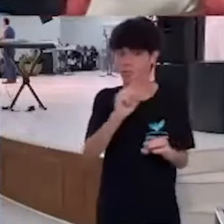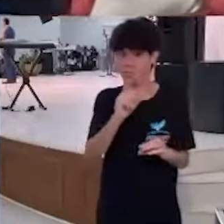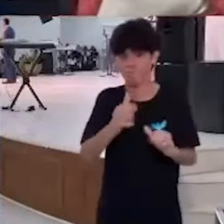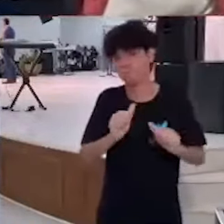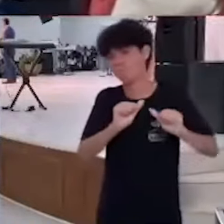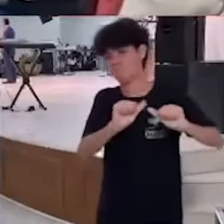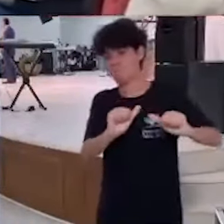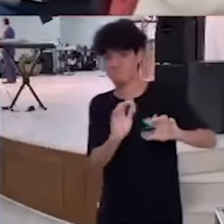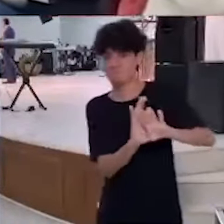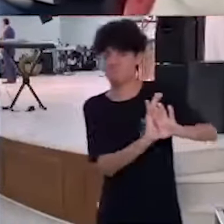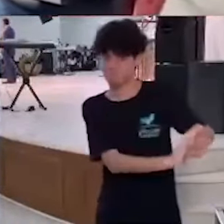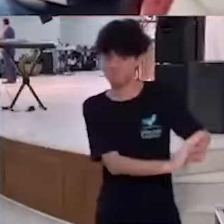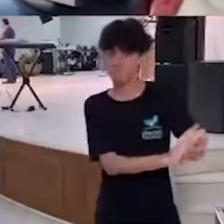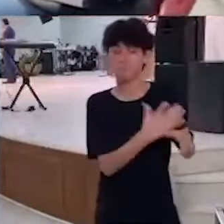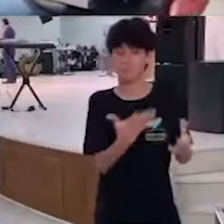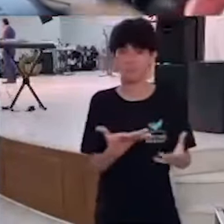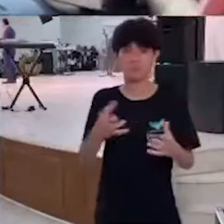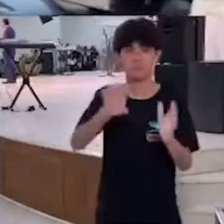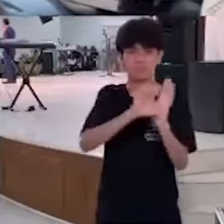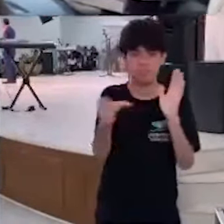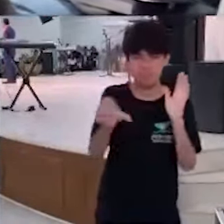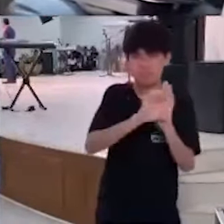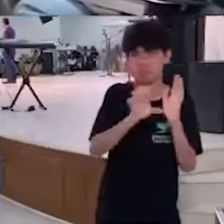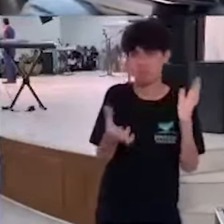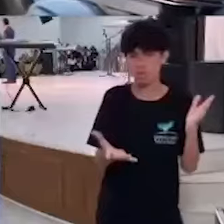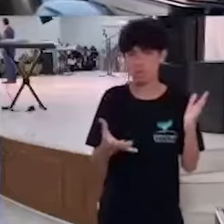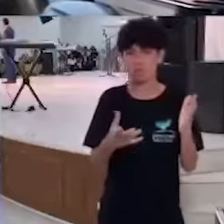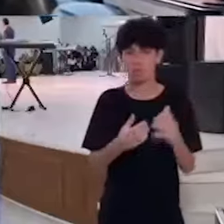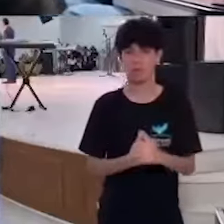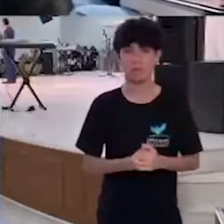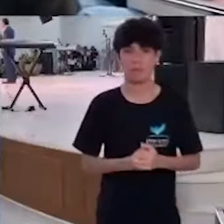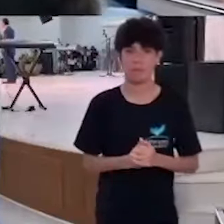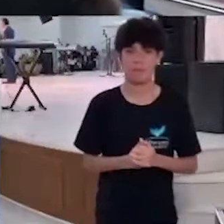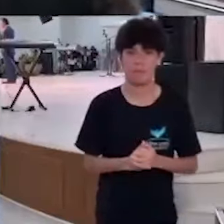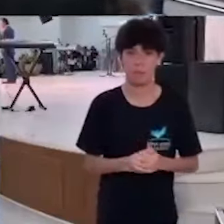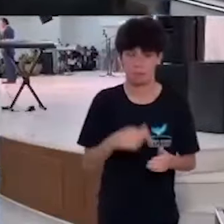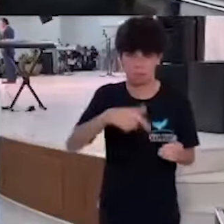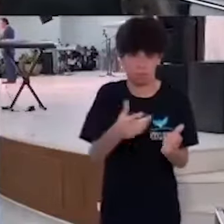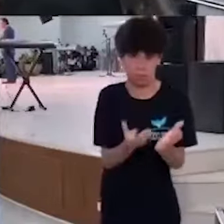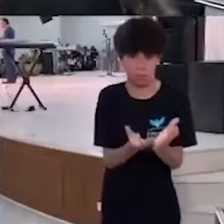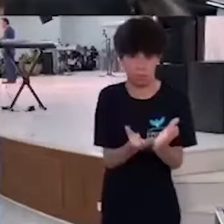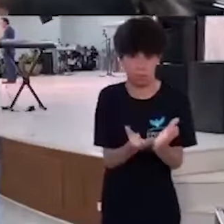abstenerte. Y un ejemplo de esto fue precisamente un ejemplo